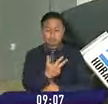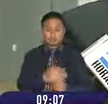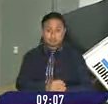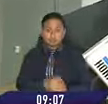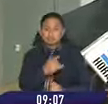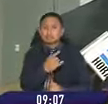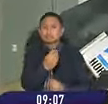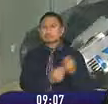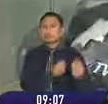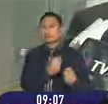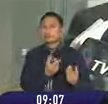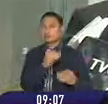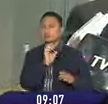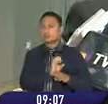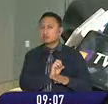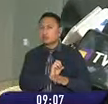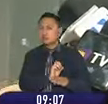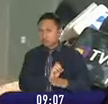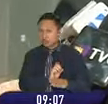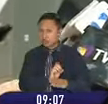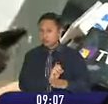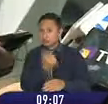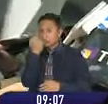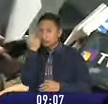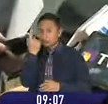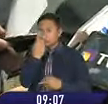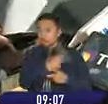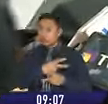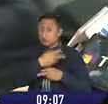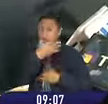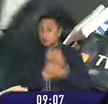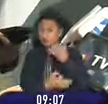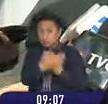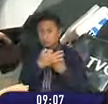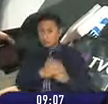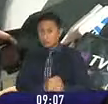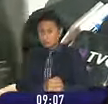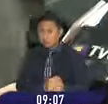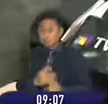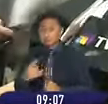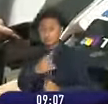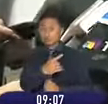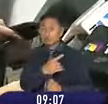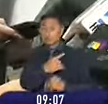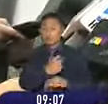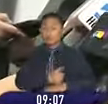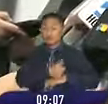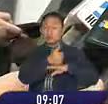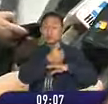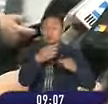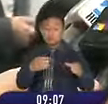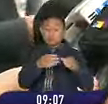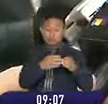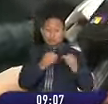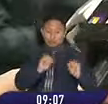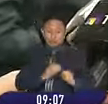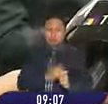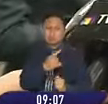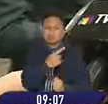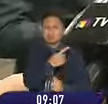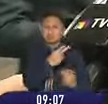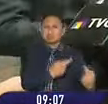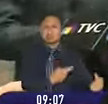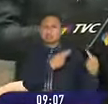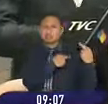van a tener frente al país? Entender que el Consejo de la Judicatura es instrumental. ¿Para qué?